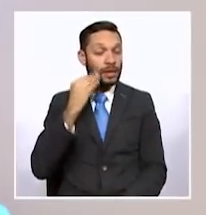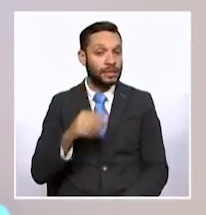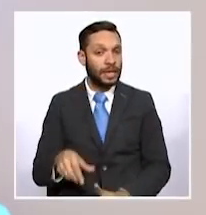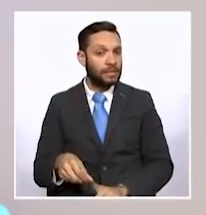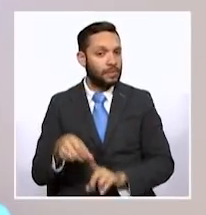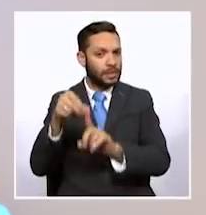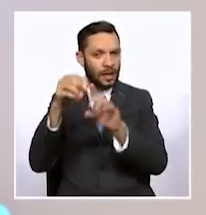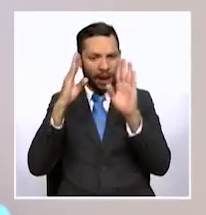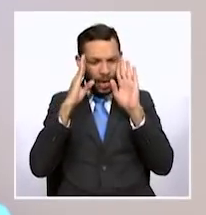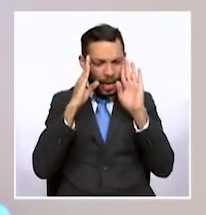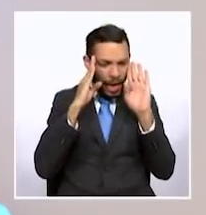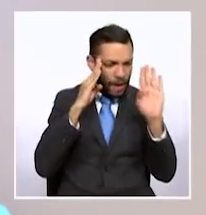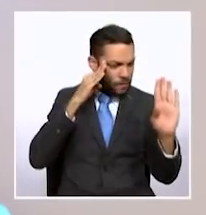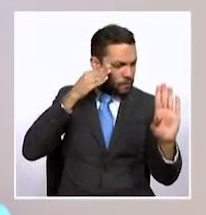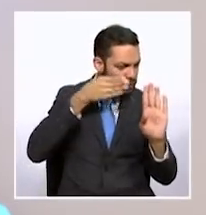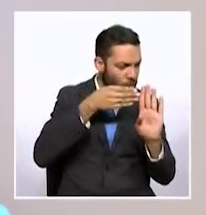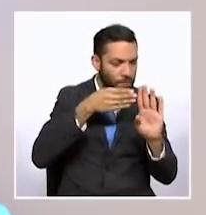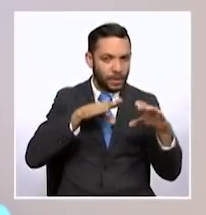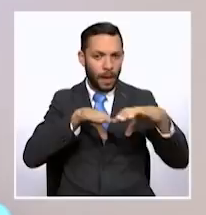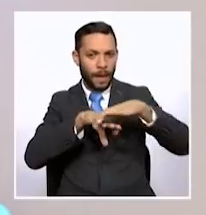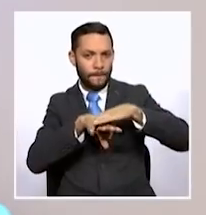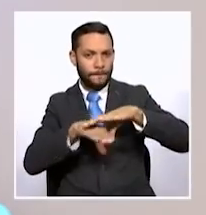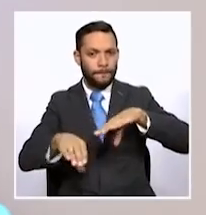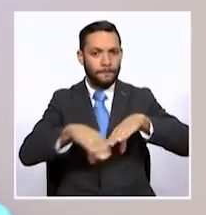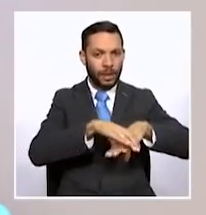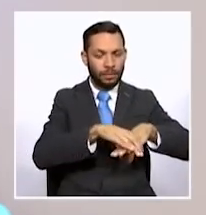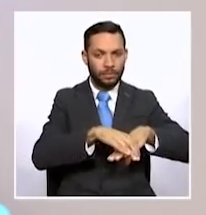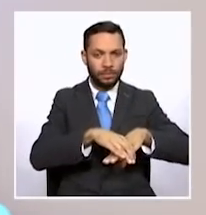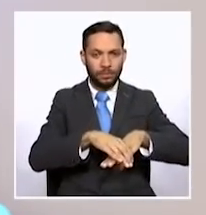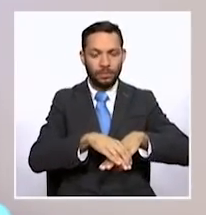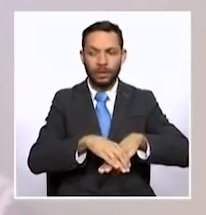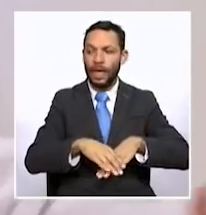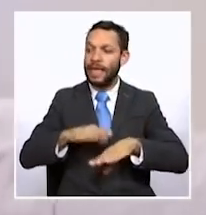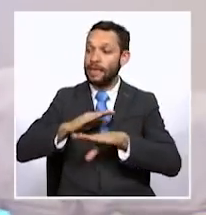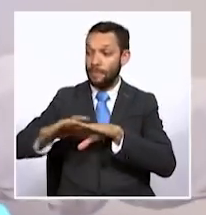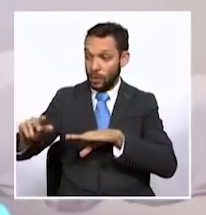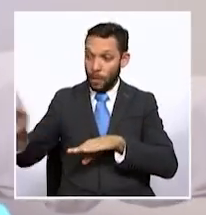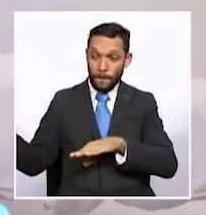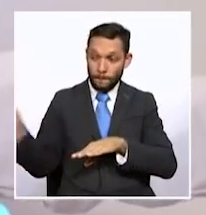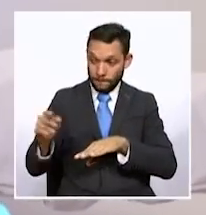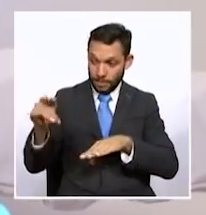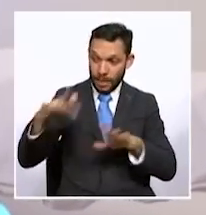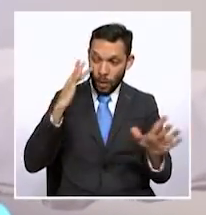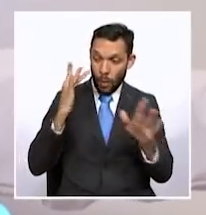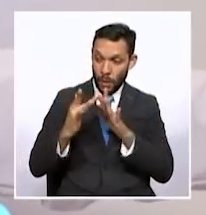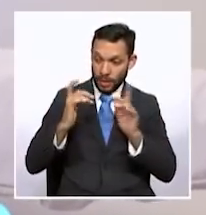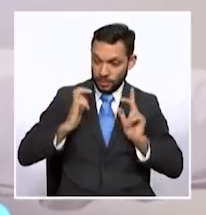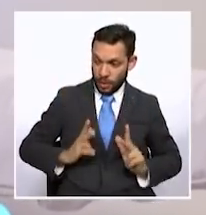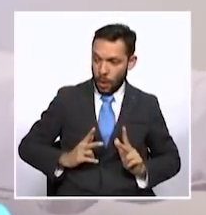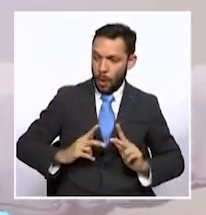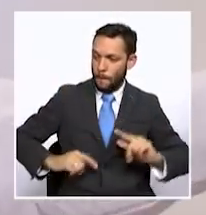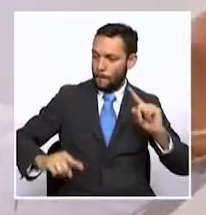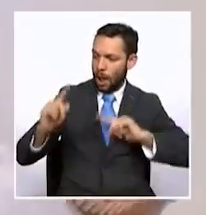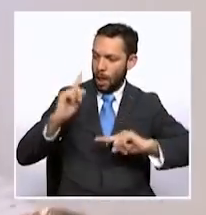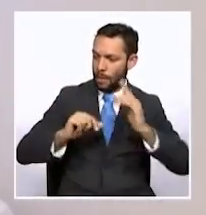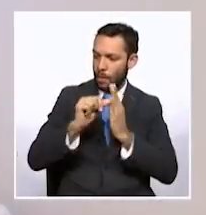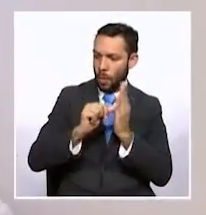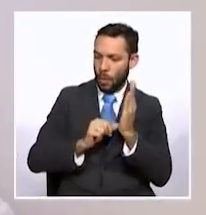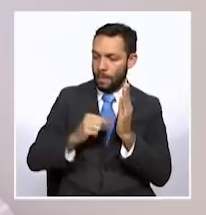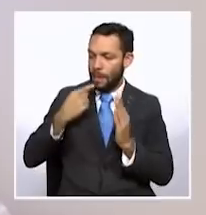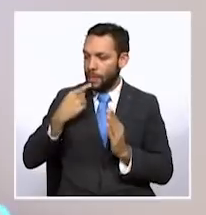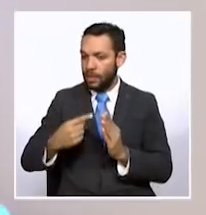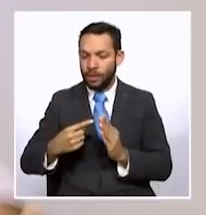pie, y íbamos a hablar sobre dolor de pie. Y él llegó con una maleta gigante acá. Y resulta que nunca habló del